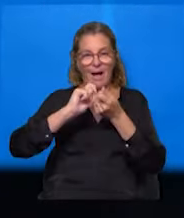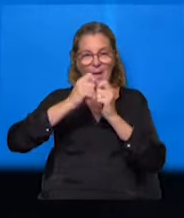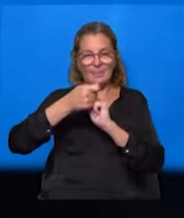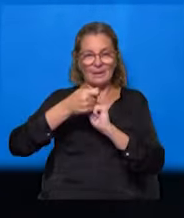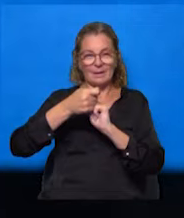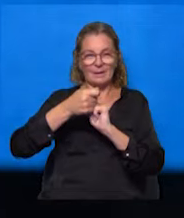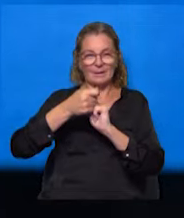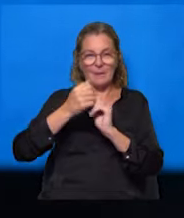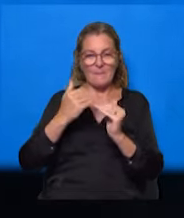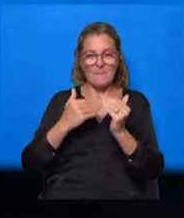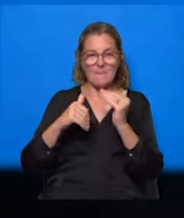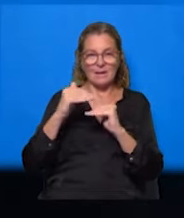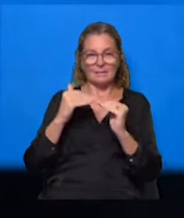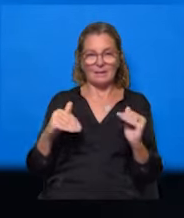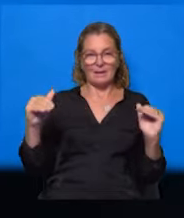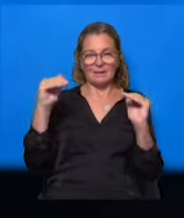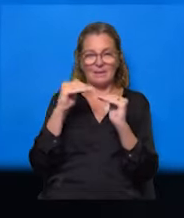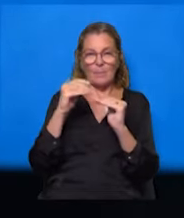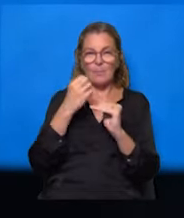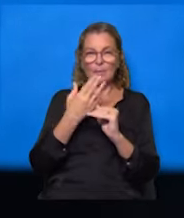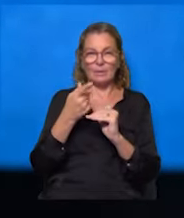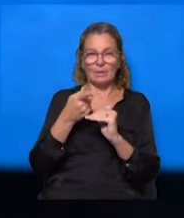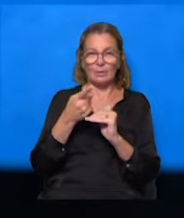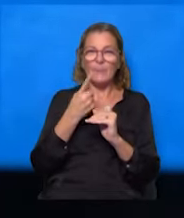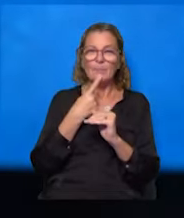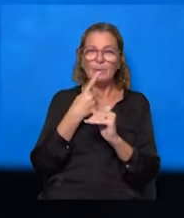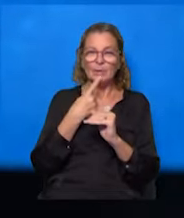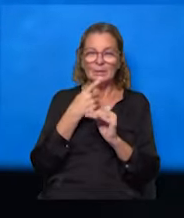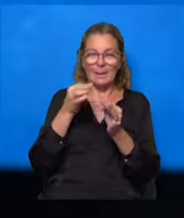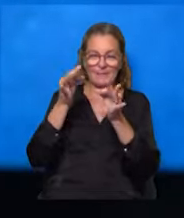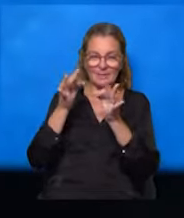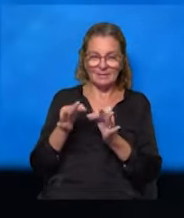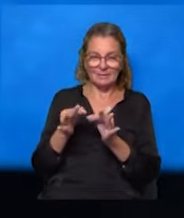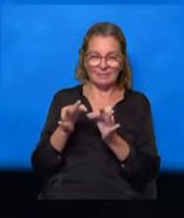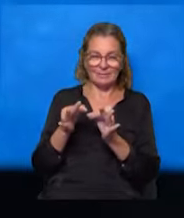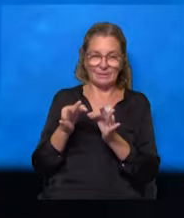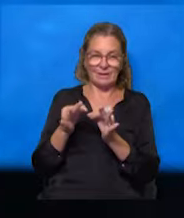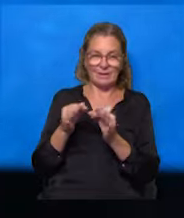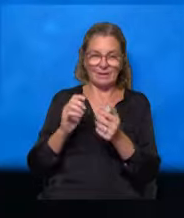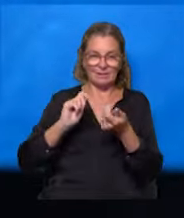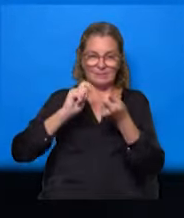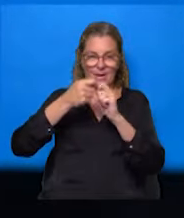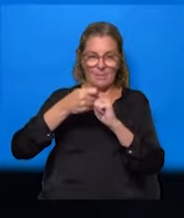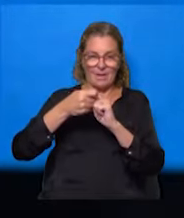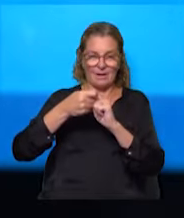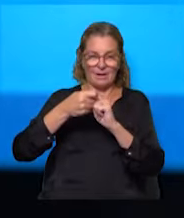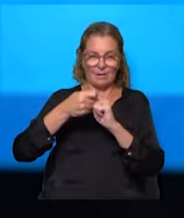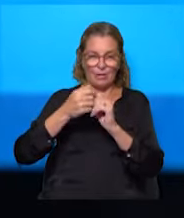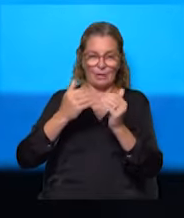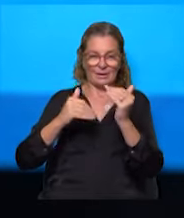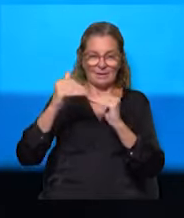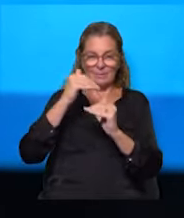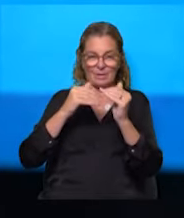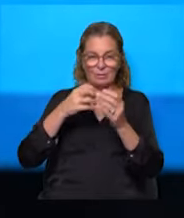en mayor equidad fue porque hubo políticas específicas que tradujeron crecimiento